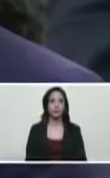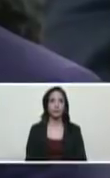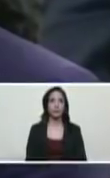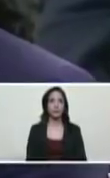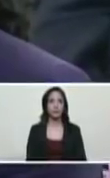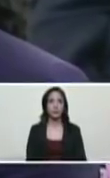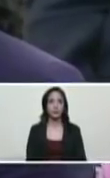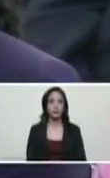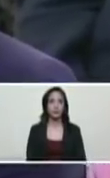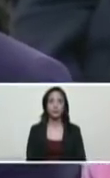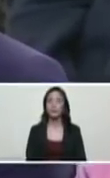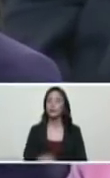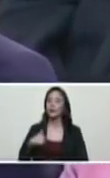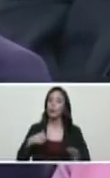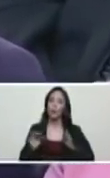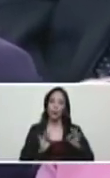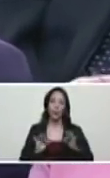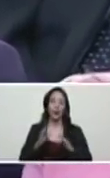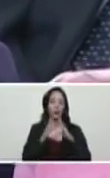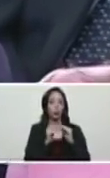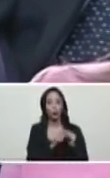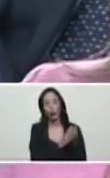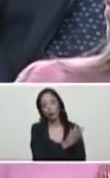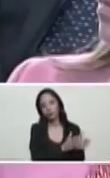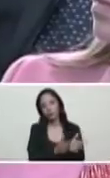Ya nosotros hemos preparado las condiciones,